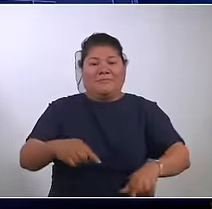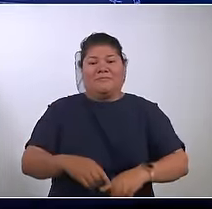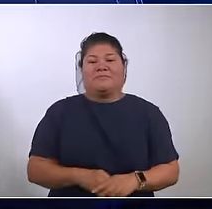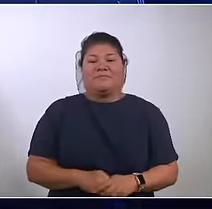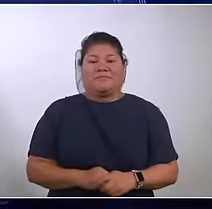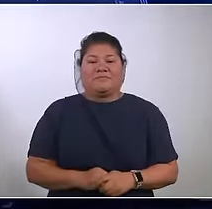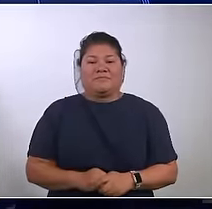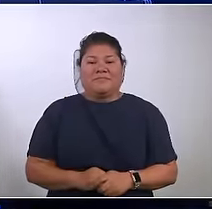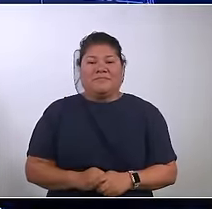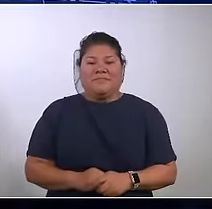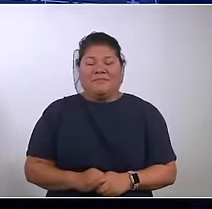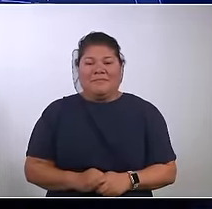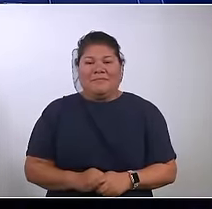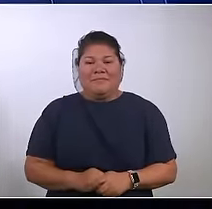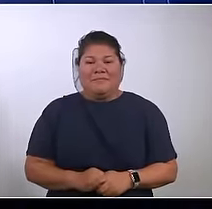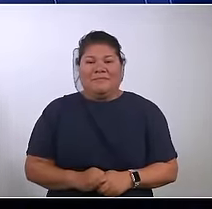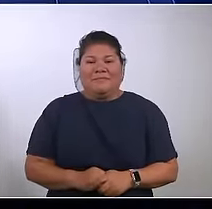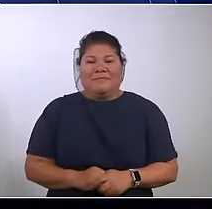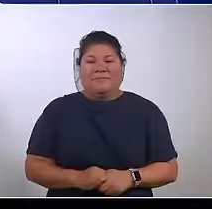había mandado.